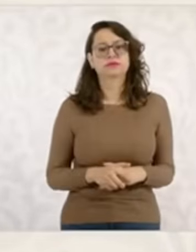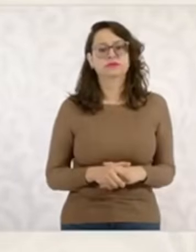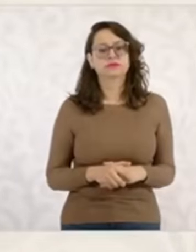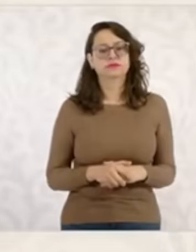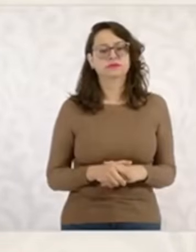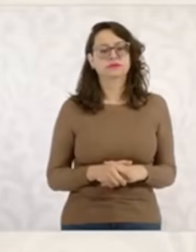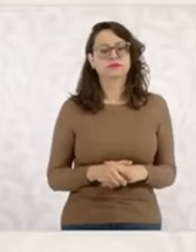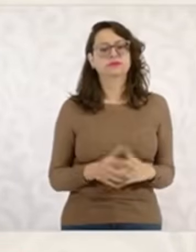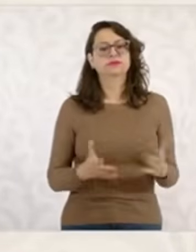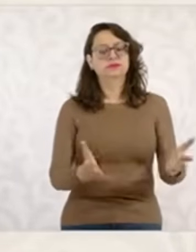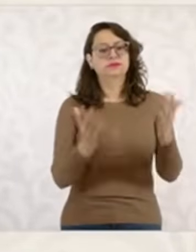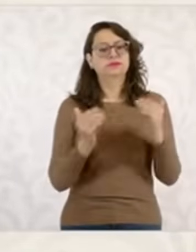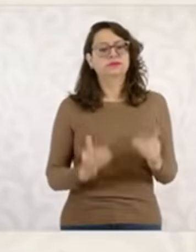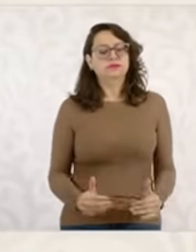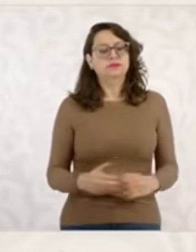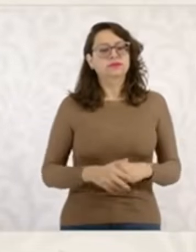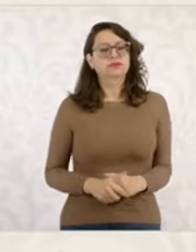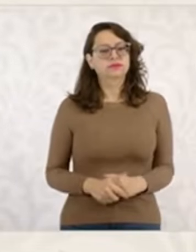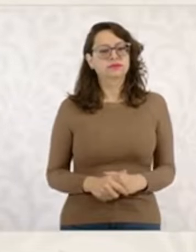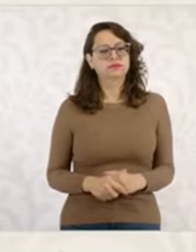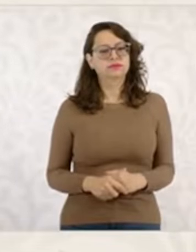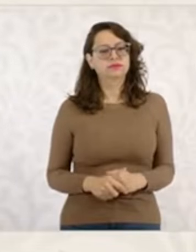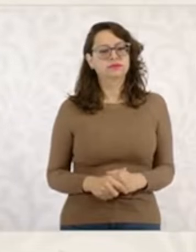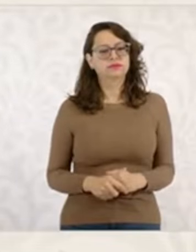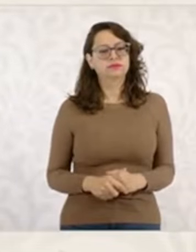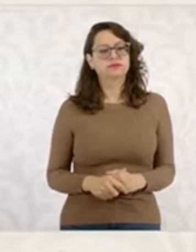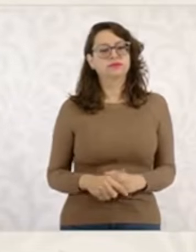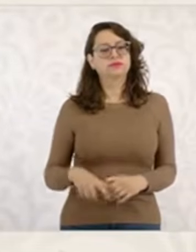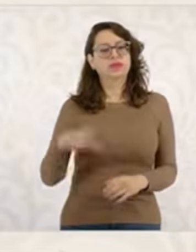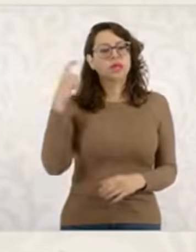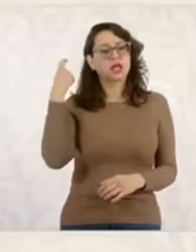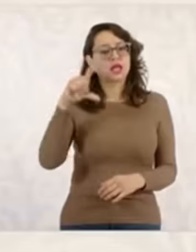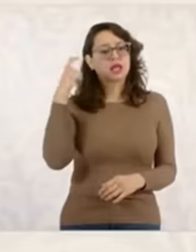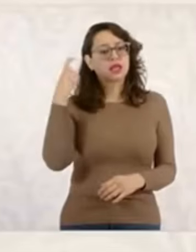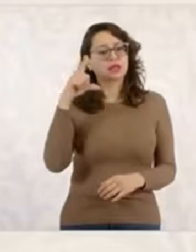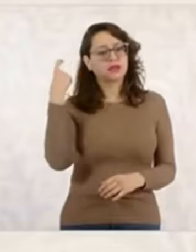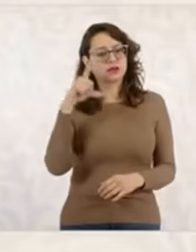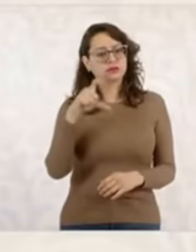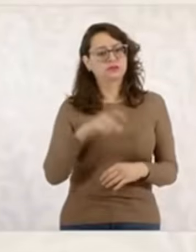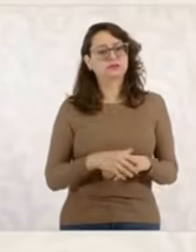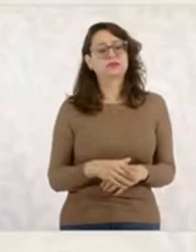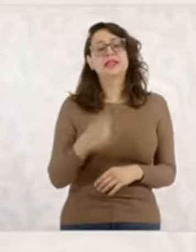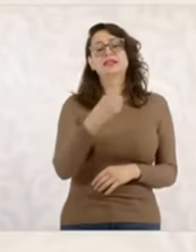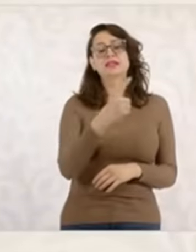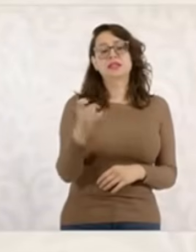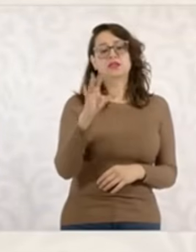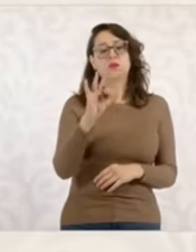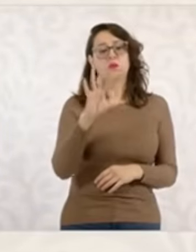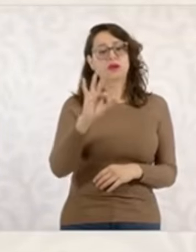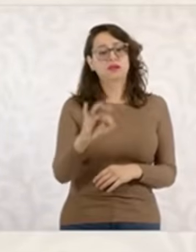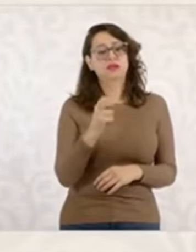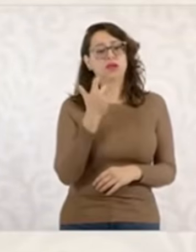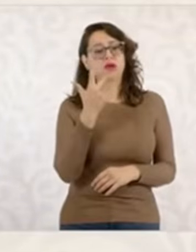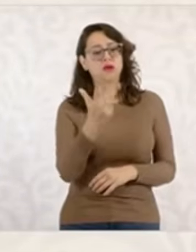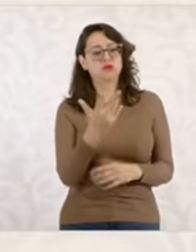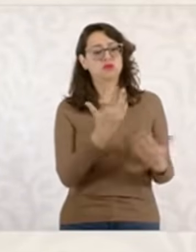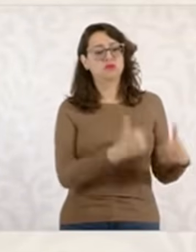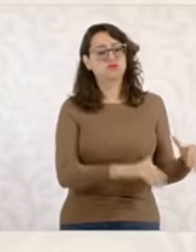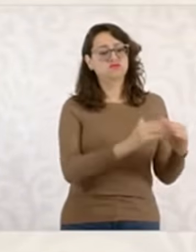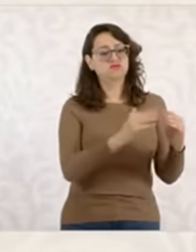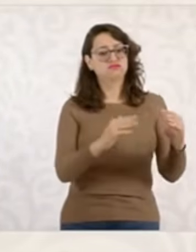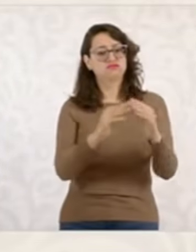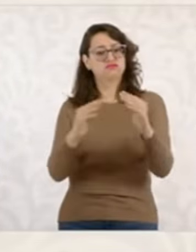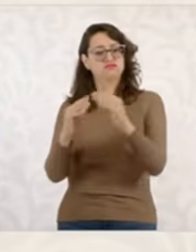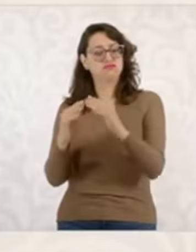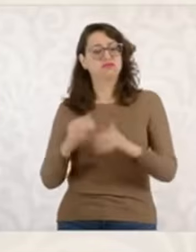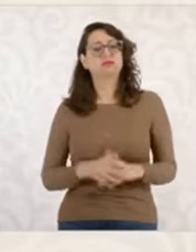Signova. Sí, adelante, por favor. Aquí estamos en Querétaro, Ezequiel Montes, estamos construyendo 148 viviendas en este predio. La